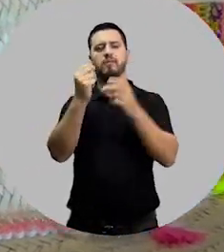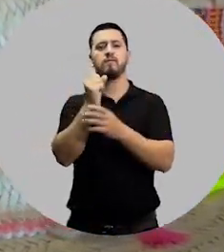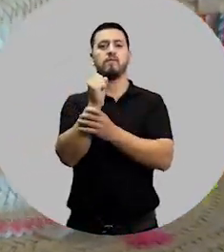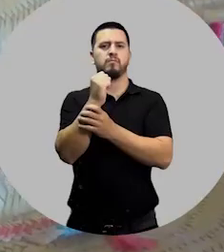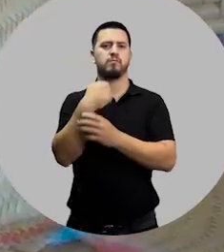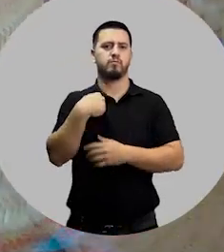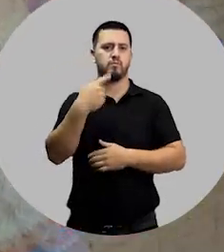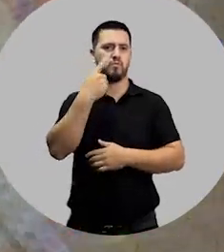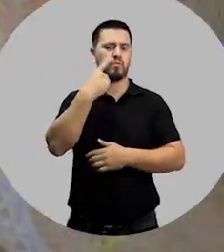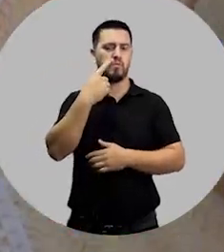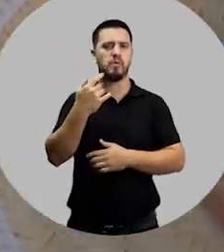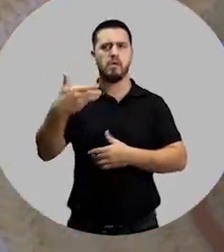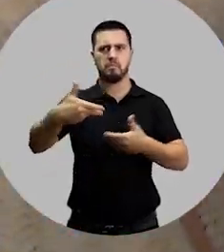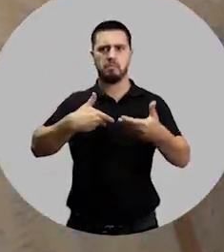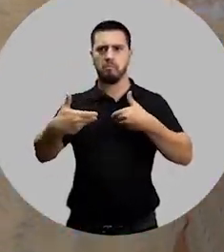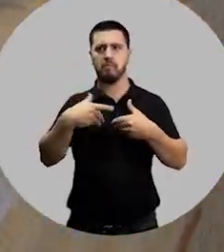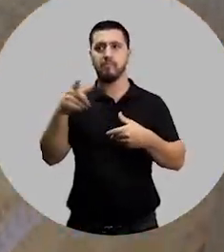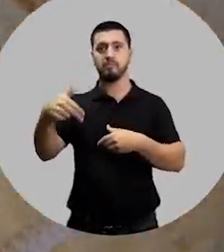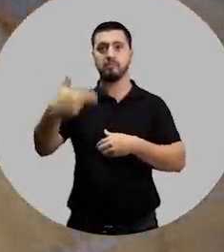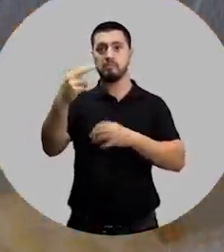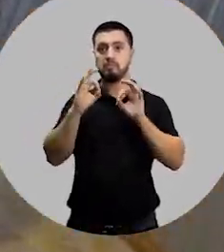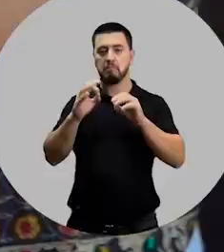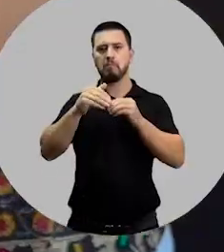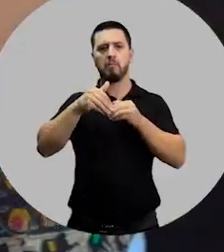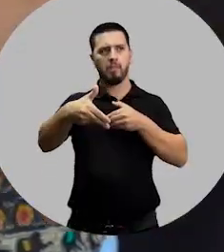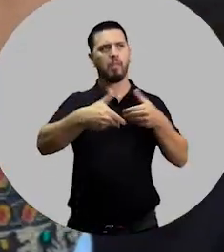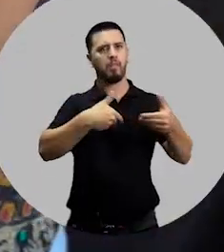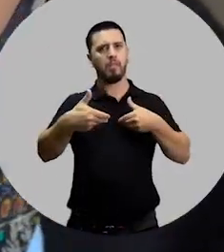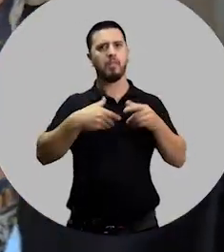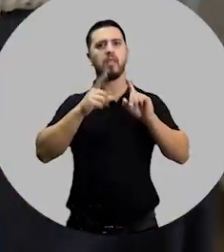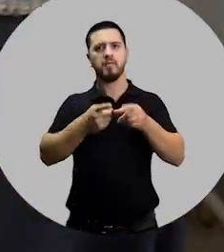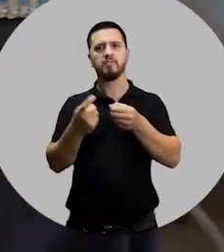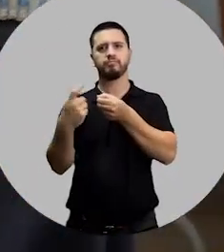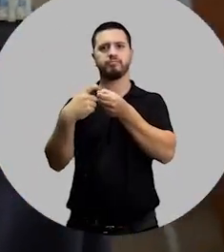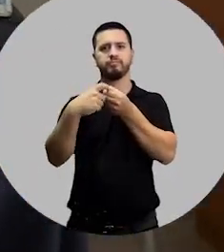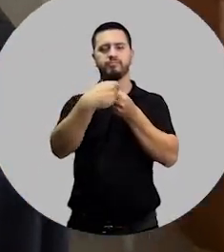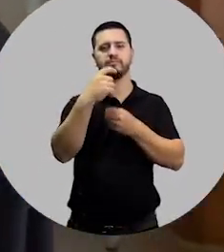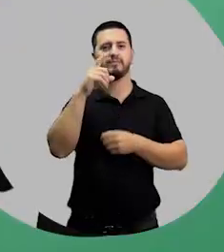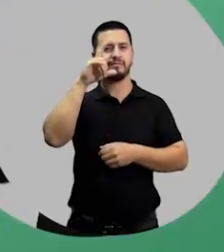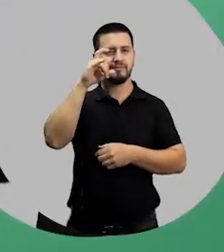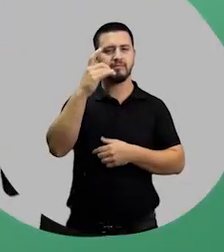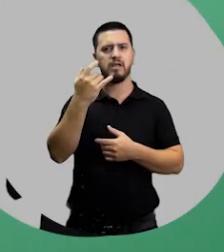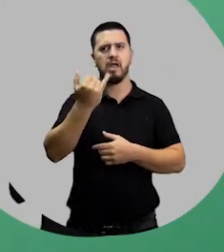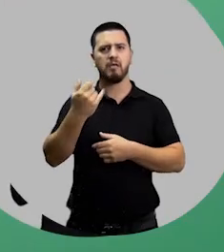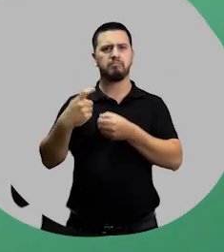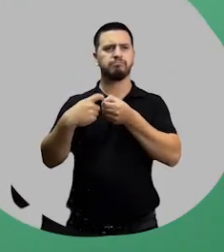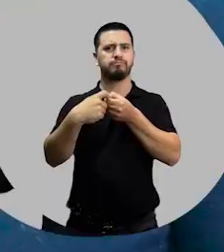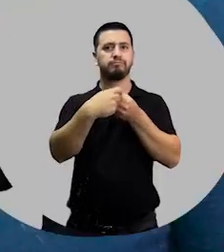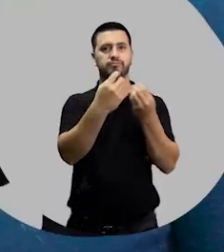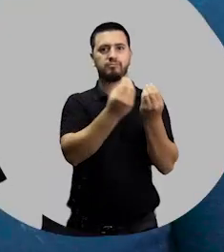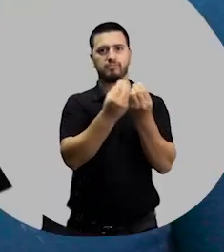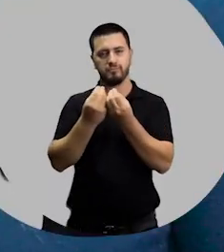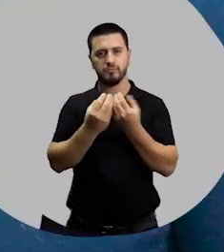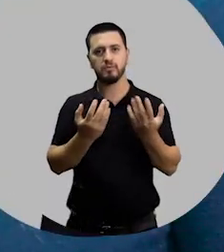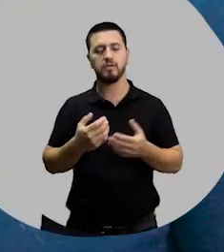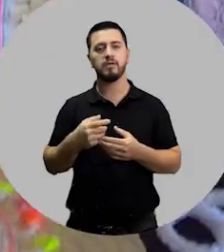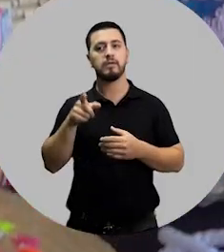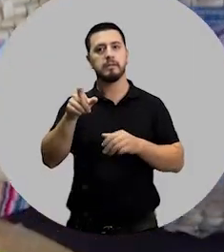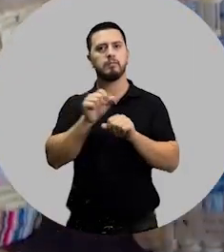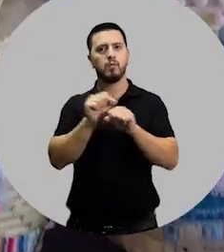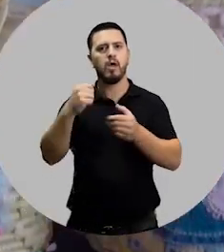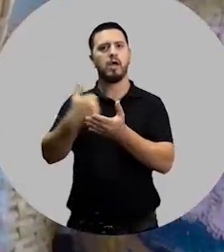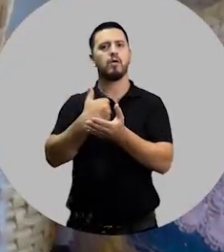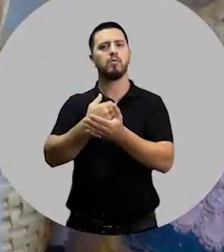pedidos luego del programa, también más seguidores en mis redes sociales, que es lo que nos ayuda de repente